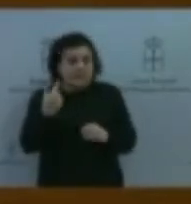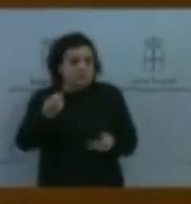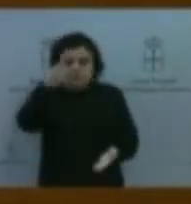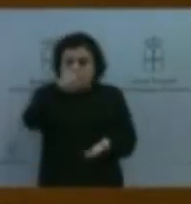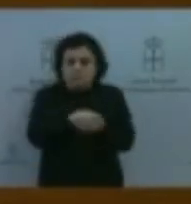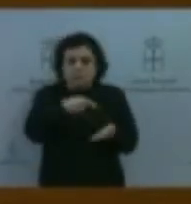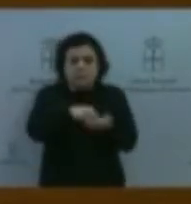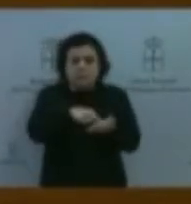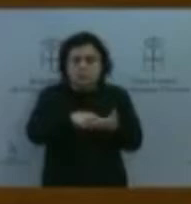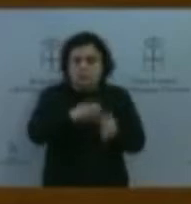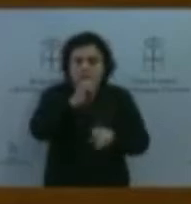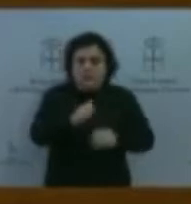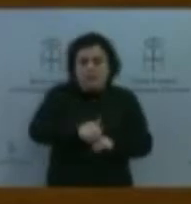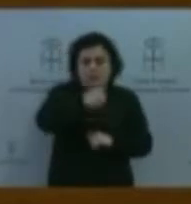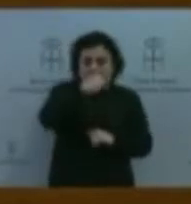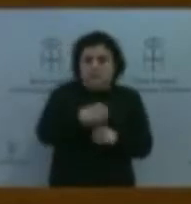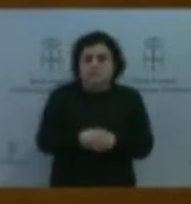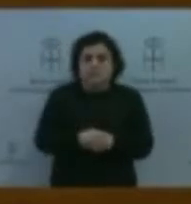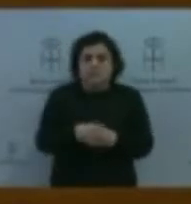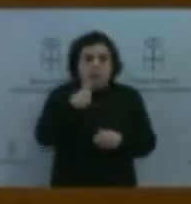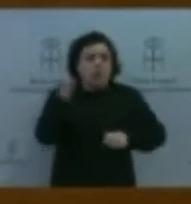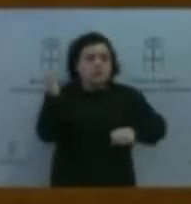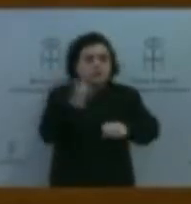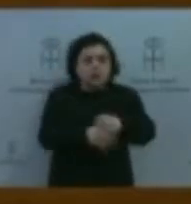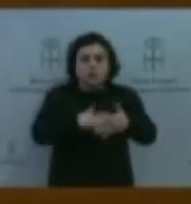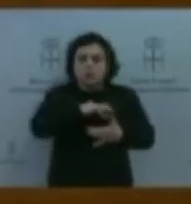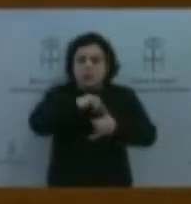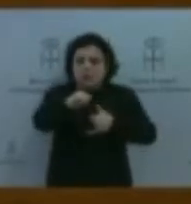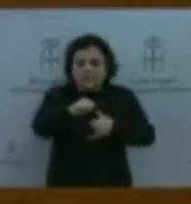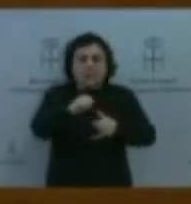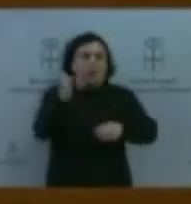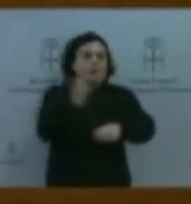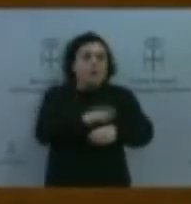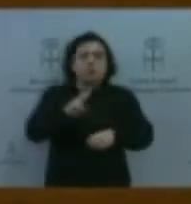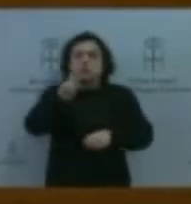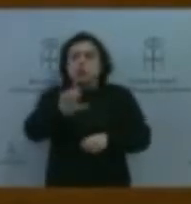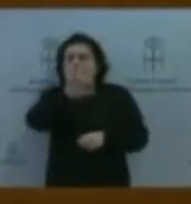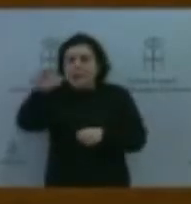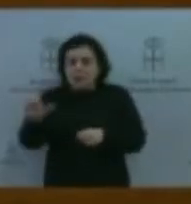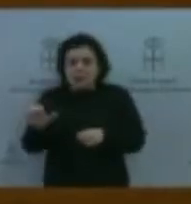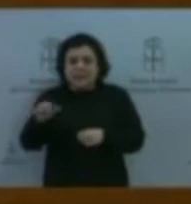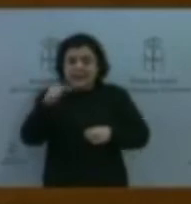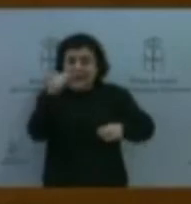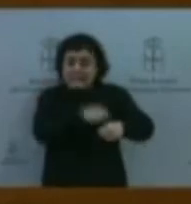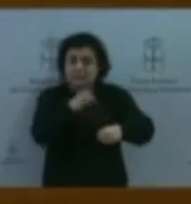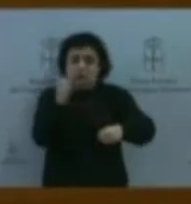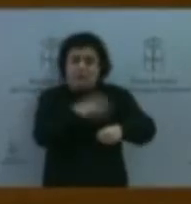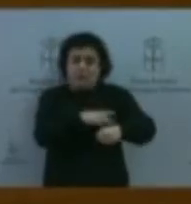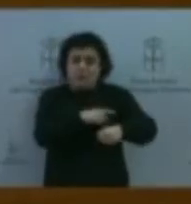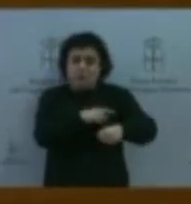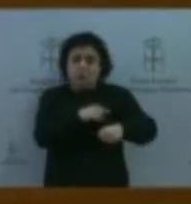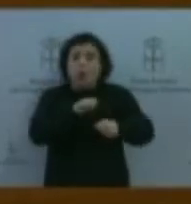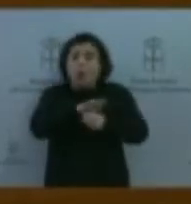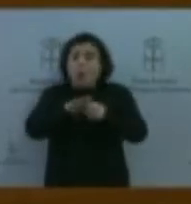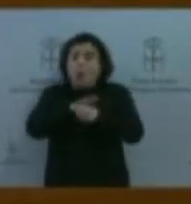de compensación, fondos de la Unión Europea, etcétera, no van a servir para cubrir las necesidades de nuestro sistema público. No van para